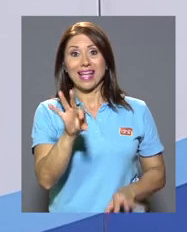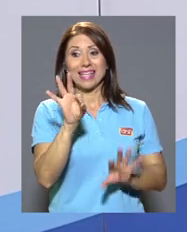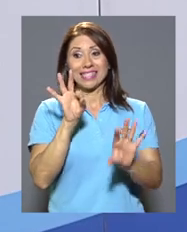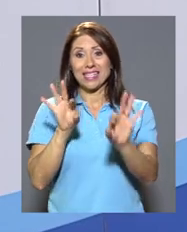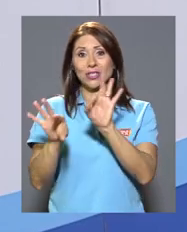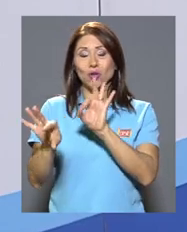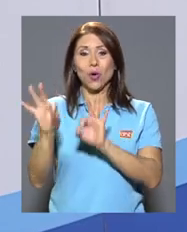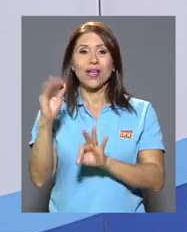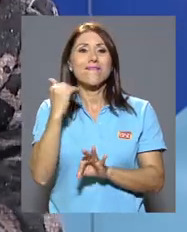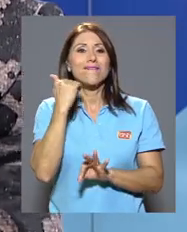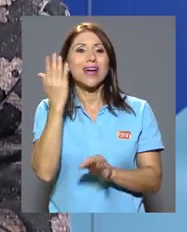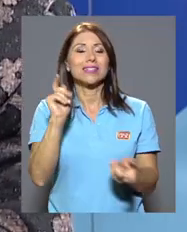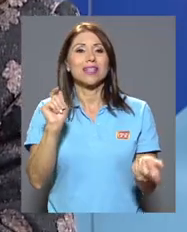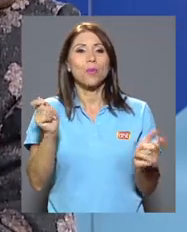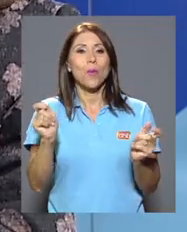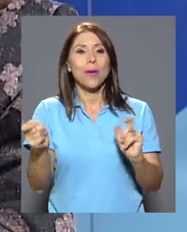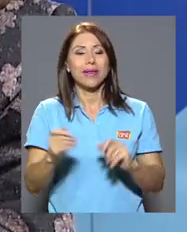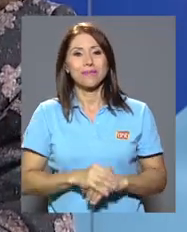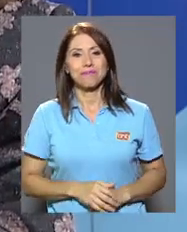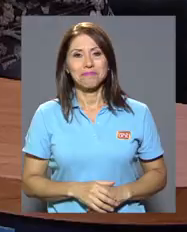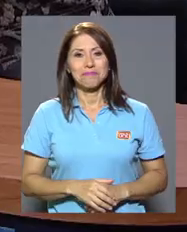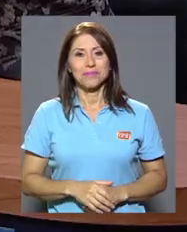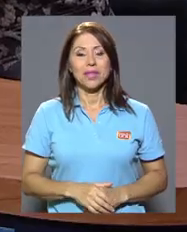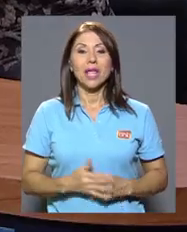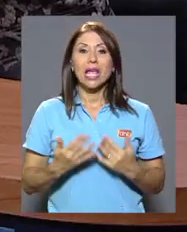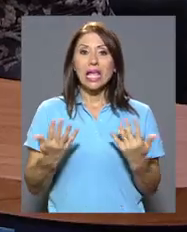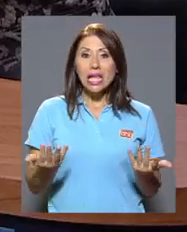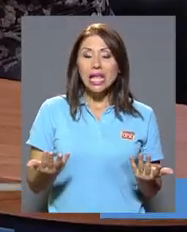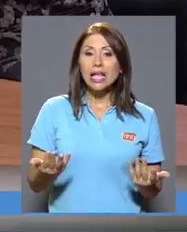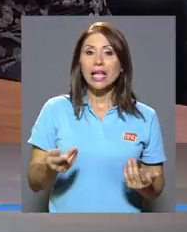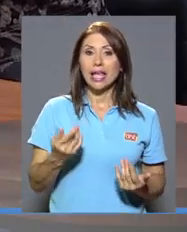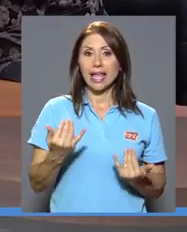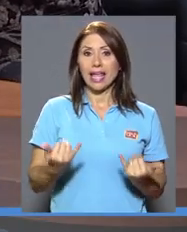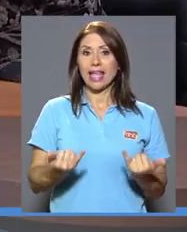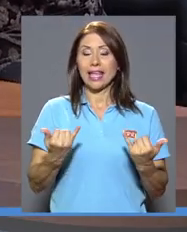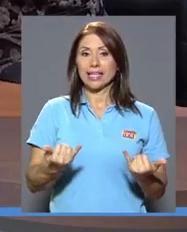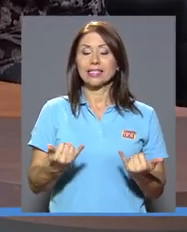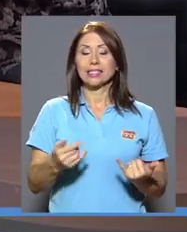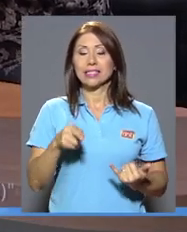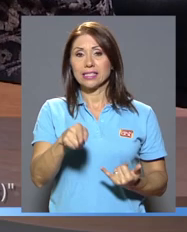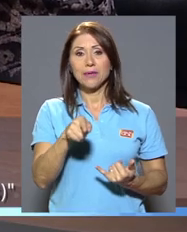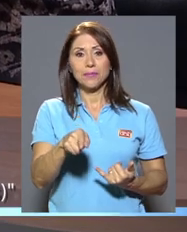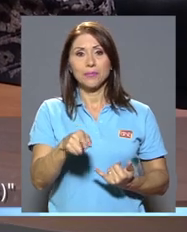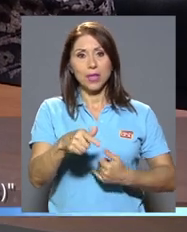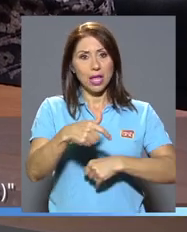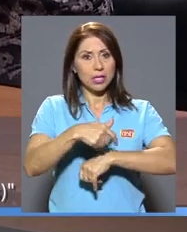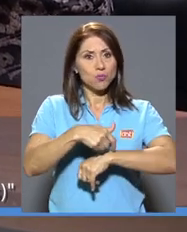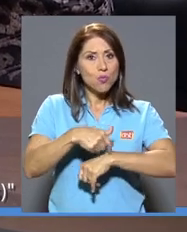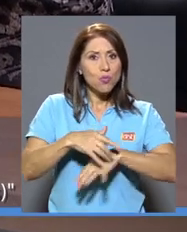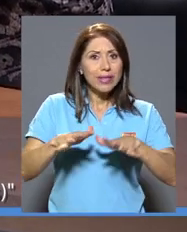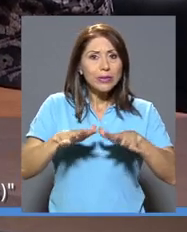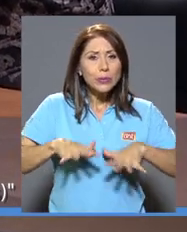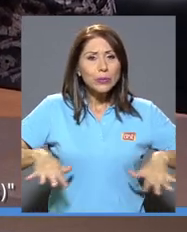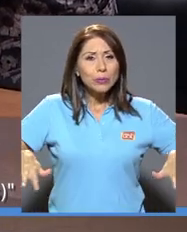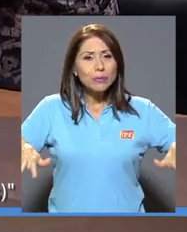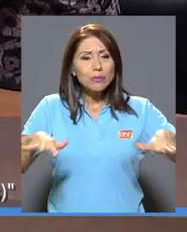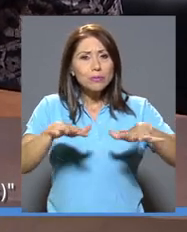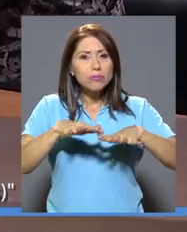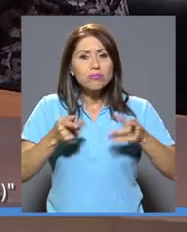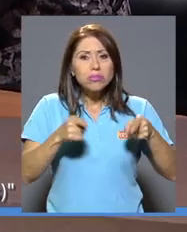fácil del movilh en este sentido en esta en este aspecto de nuestra dimensión institucional